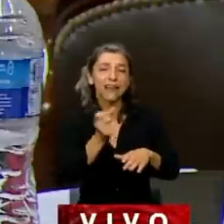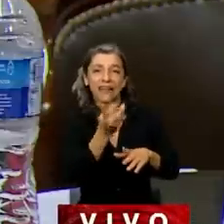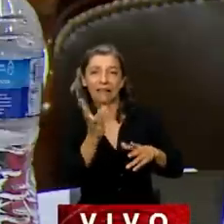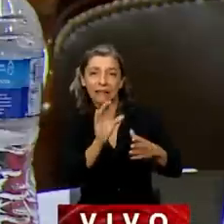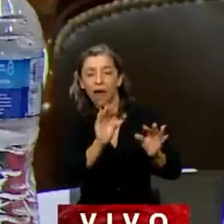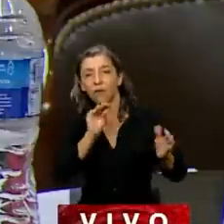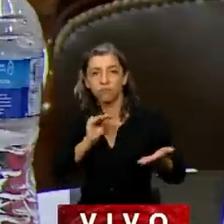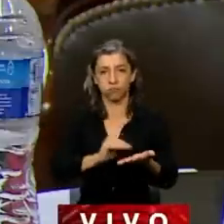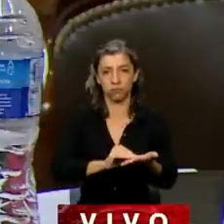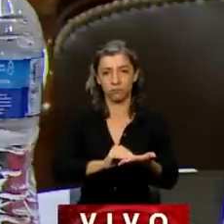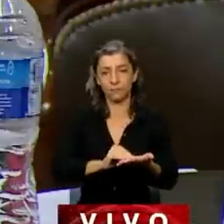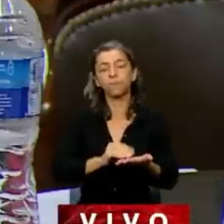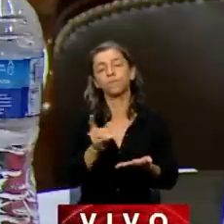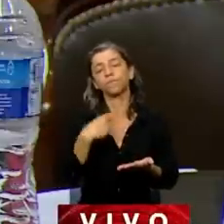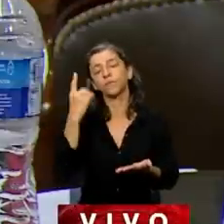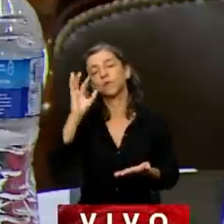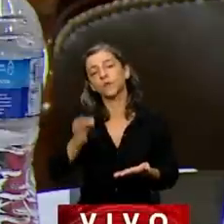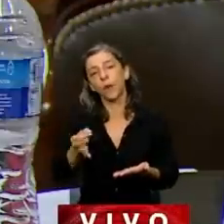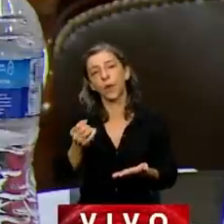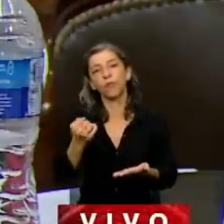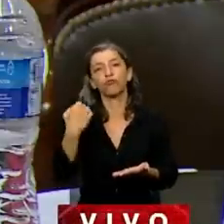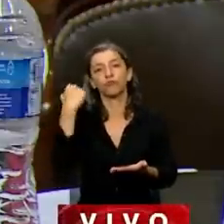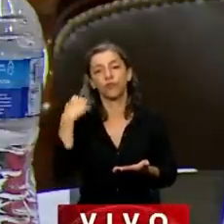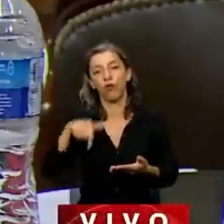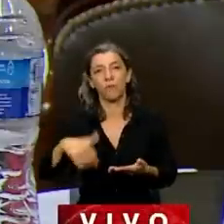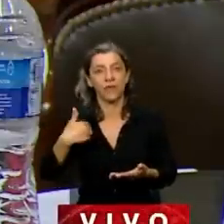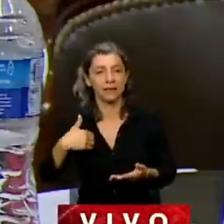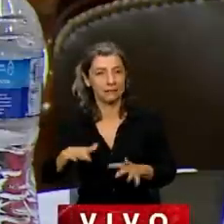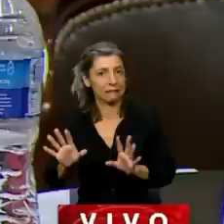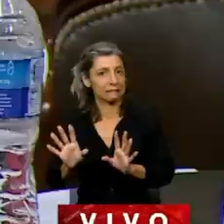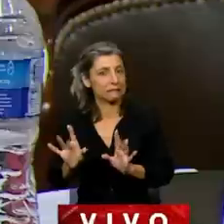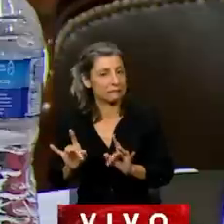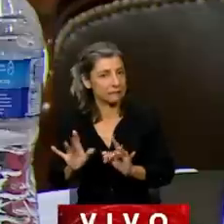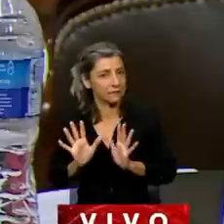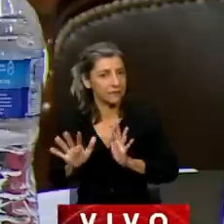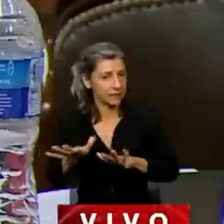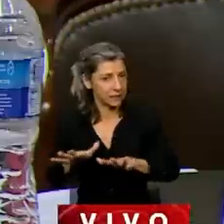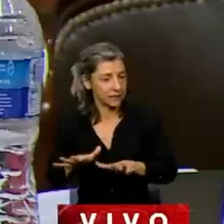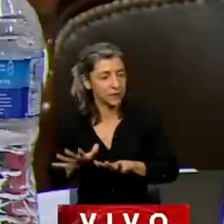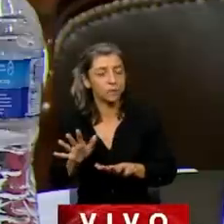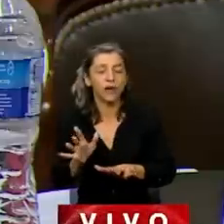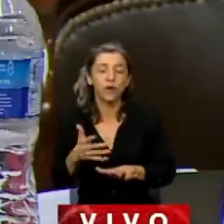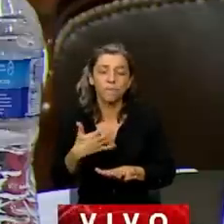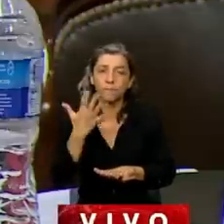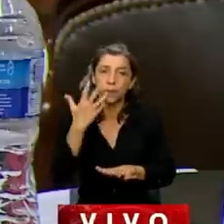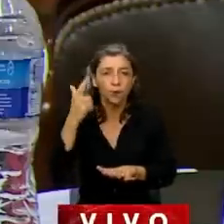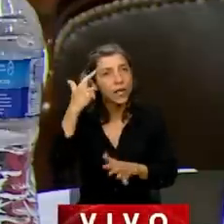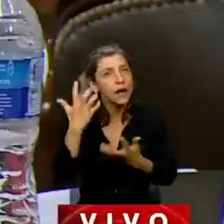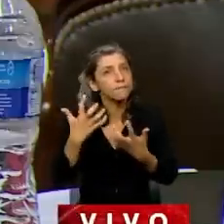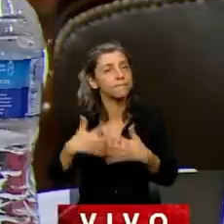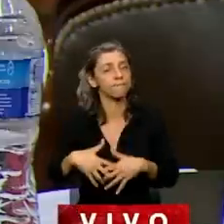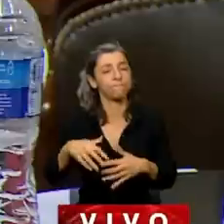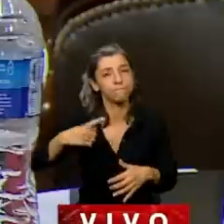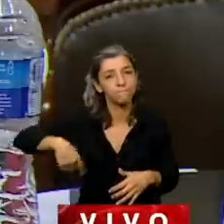Sabemos de la situación difícil que está atravesando la Argentina, pero también quiero que reflexionemos. Hace pocas